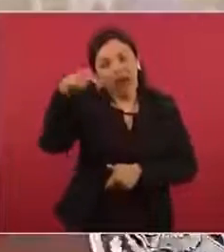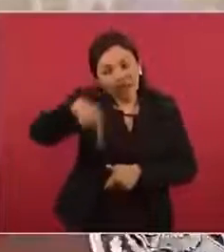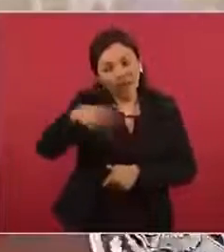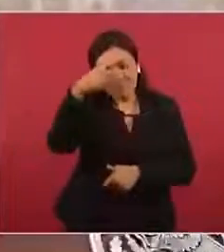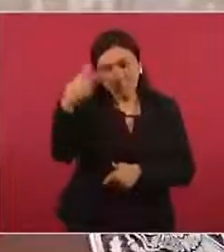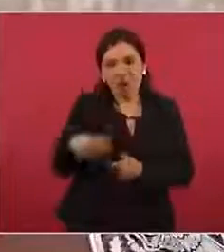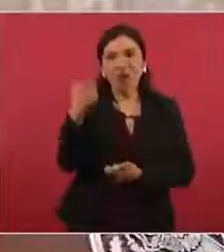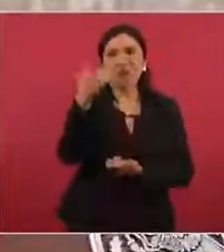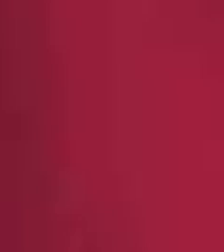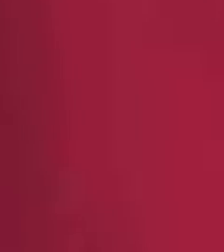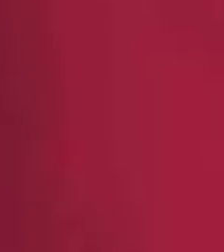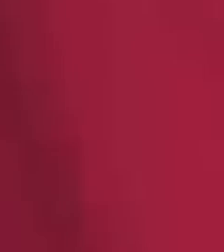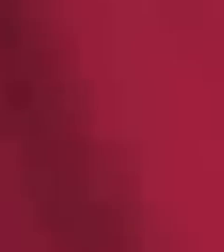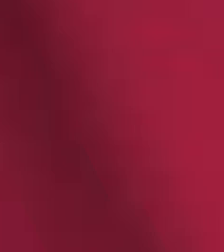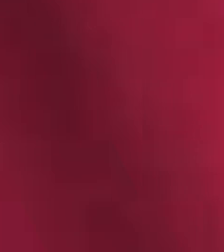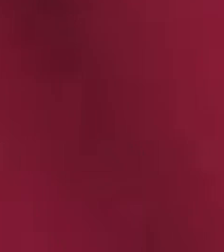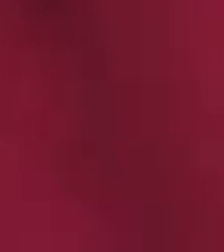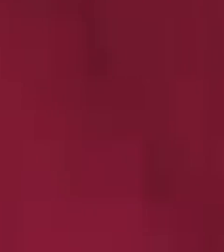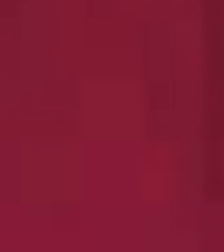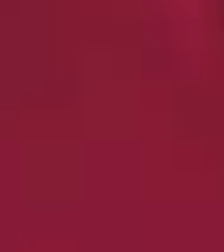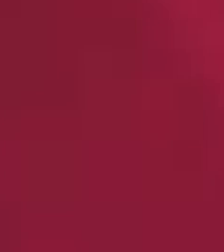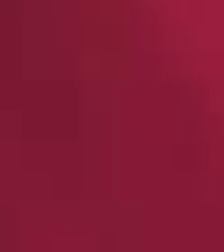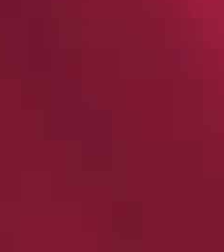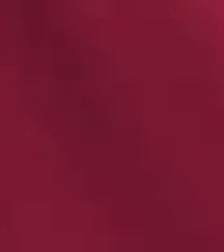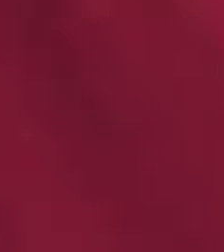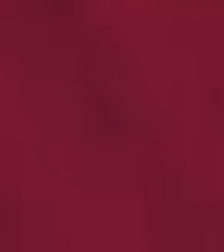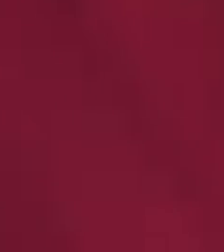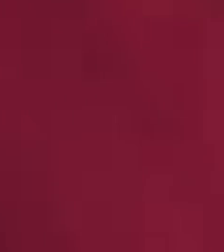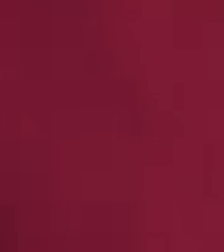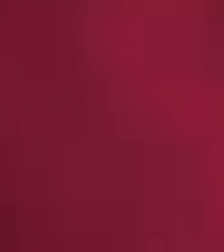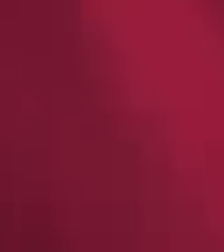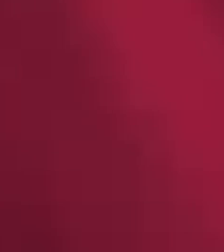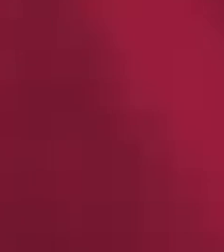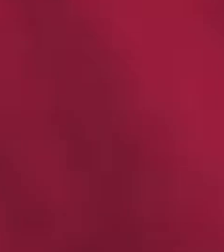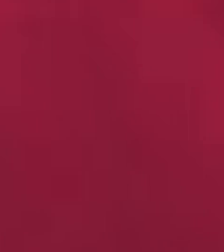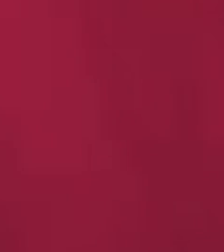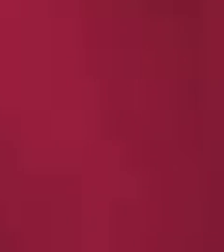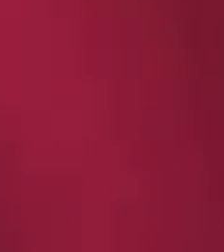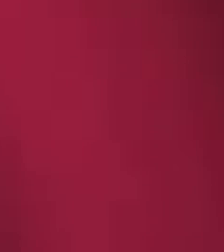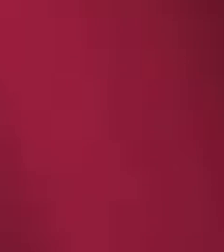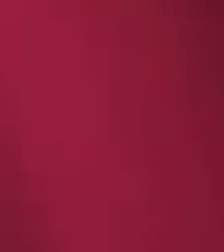la creación de empleo. Gobierno de México.